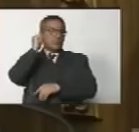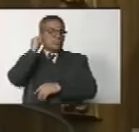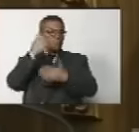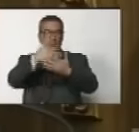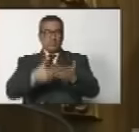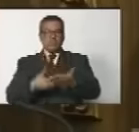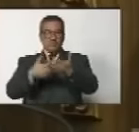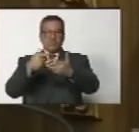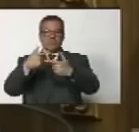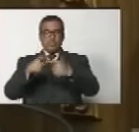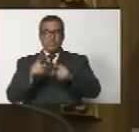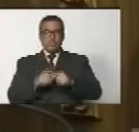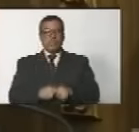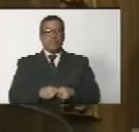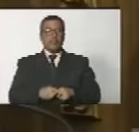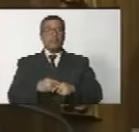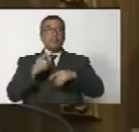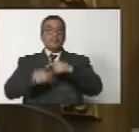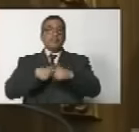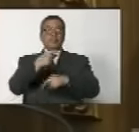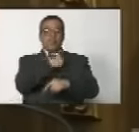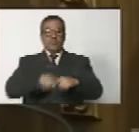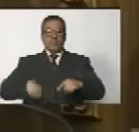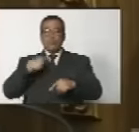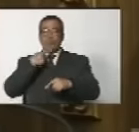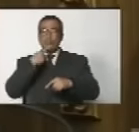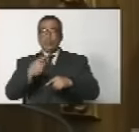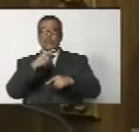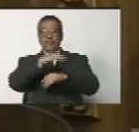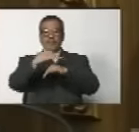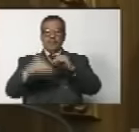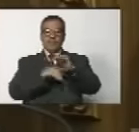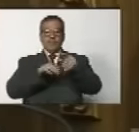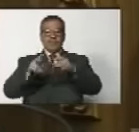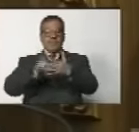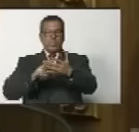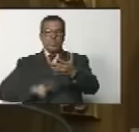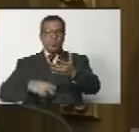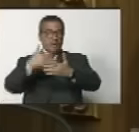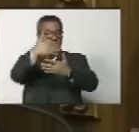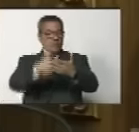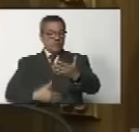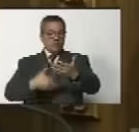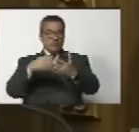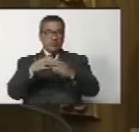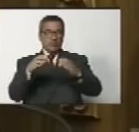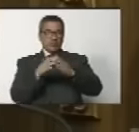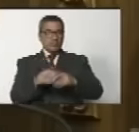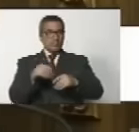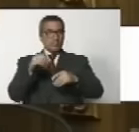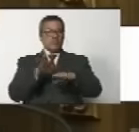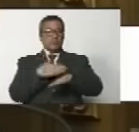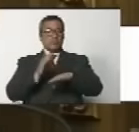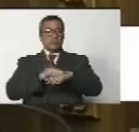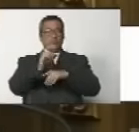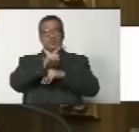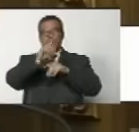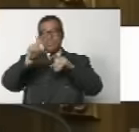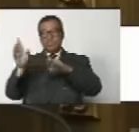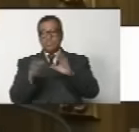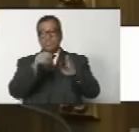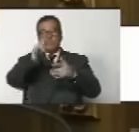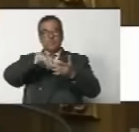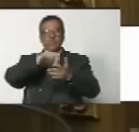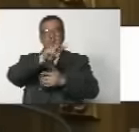diputados indicados en lista anexa. Acto seguido, el presidente solicitó del subsecretario la lectura del acta de la sesión ordinaria del día jueves 21 de